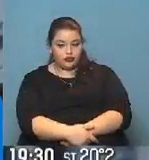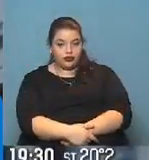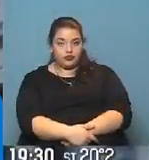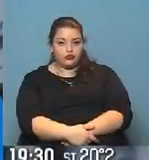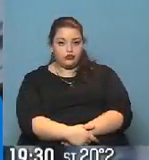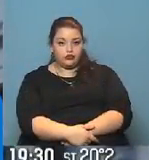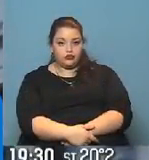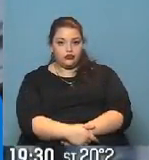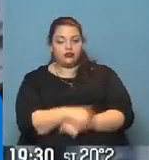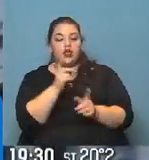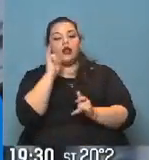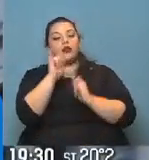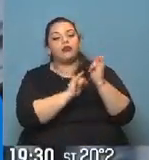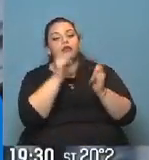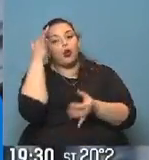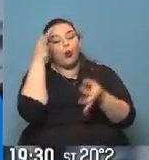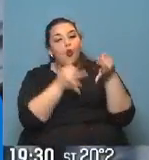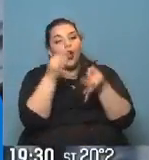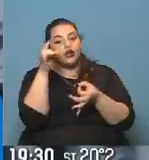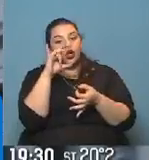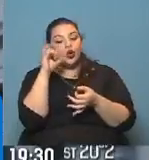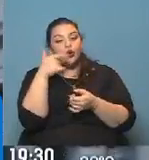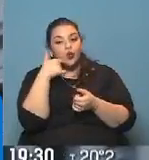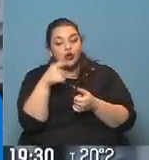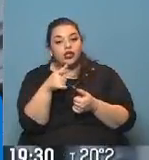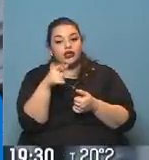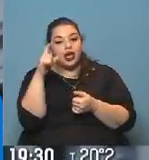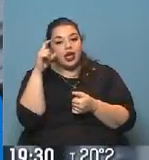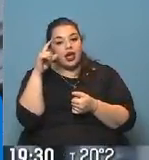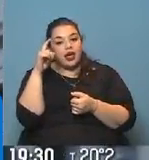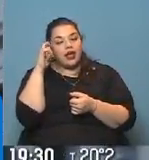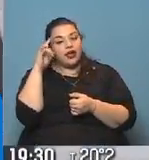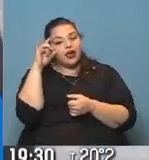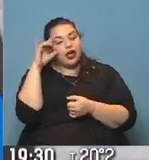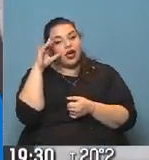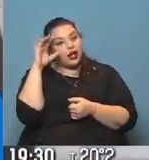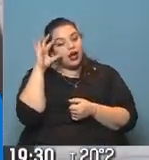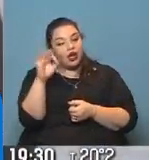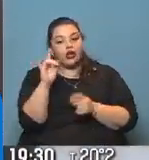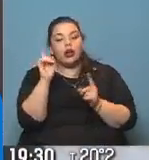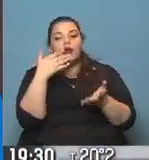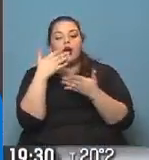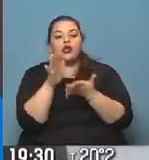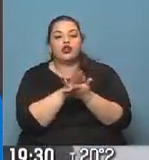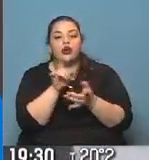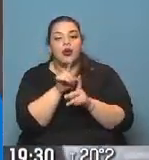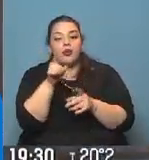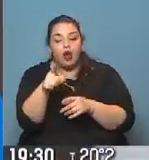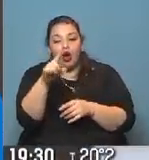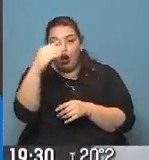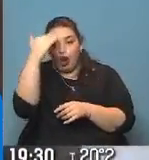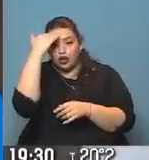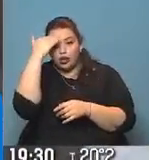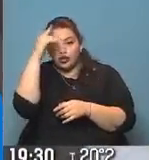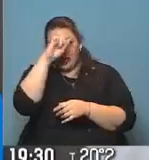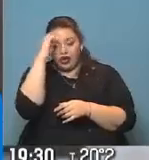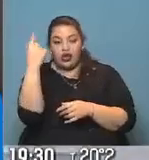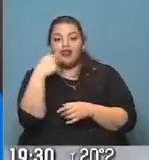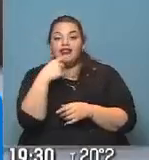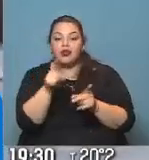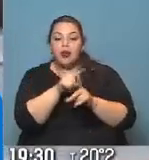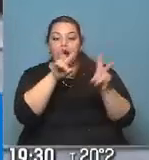los fundamentos, los jueces Luis René Herrero y Norma Carmen Dorado señalaron que la Constitución Nacional establece en su